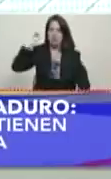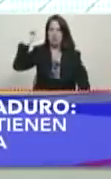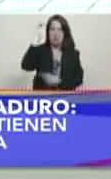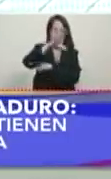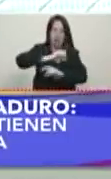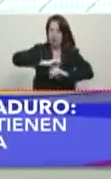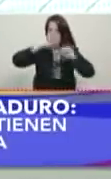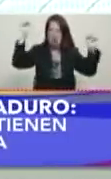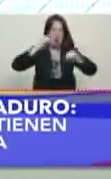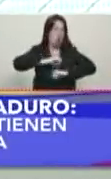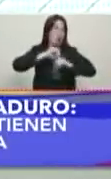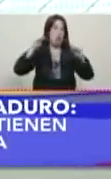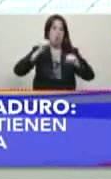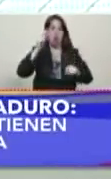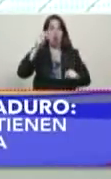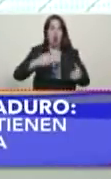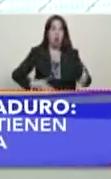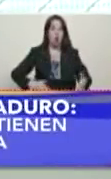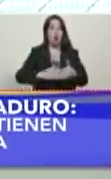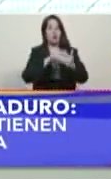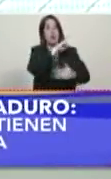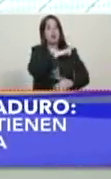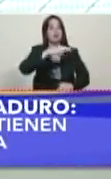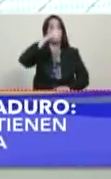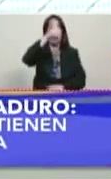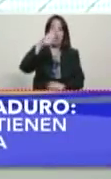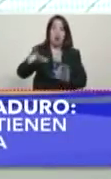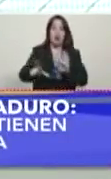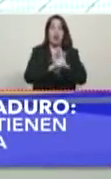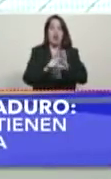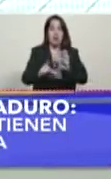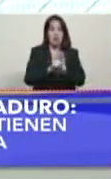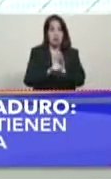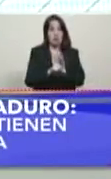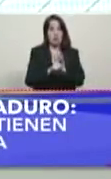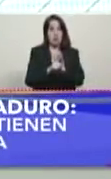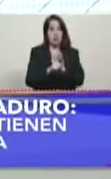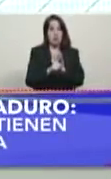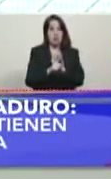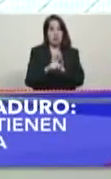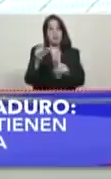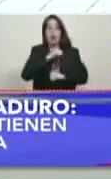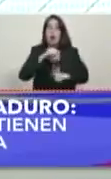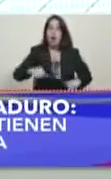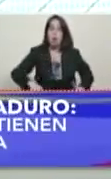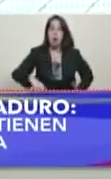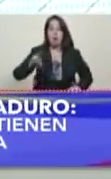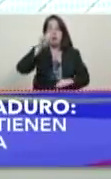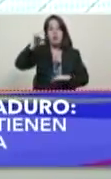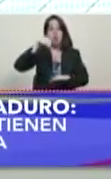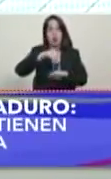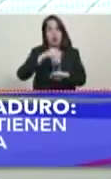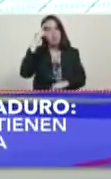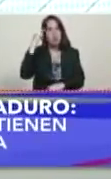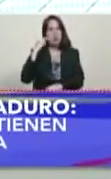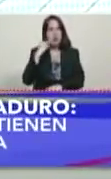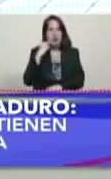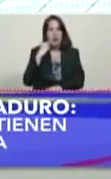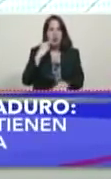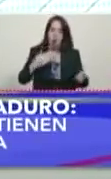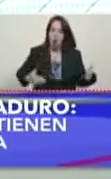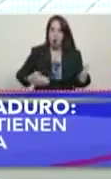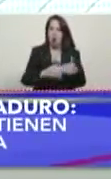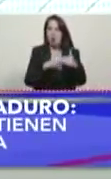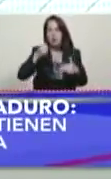contra las autoridades legítimas contra la guardia nacional bolivariana contra el pueblo venezolano